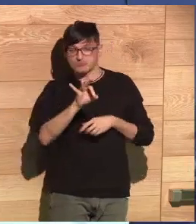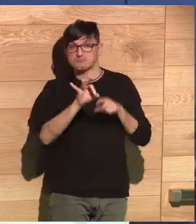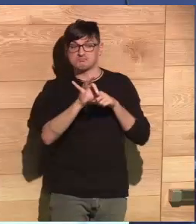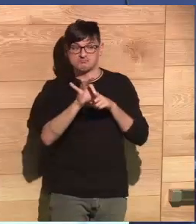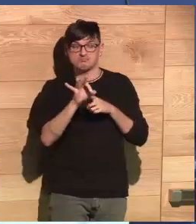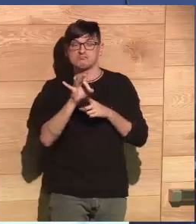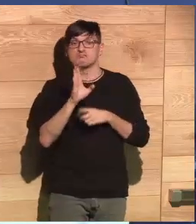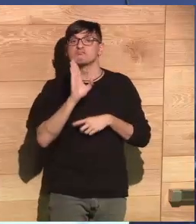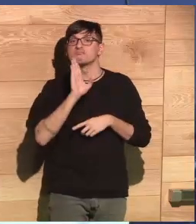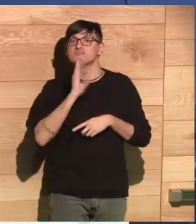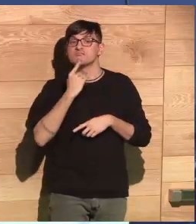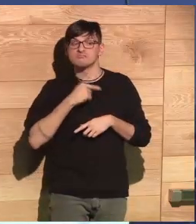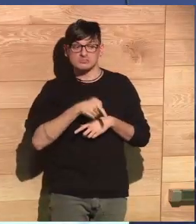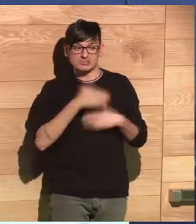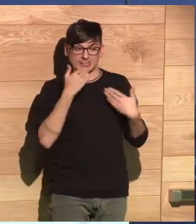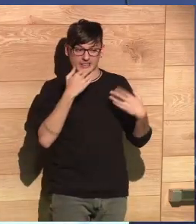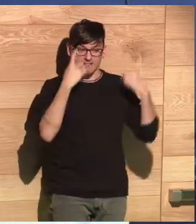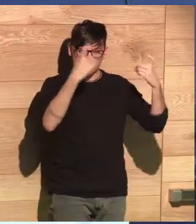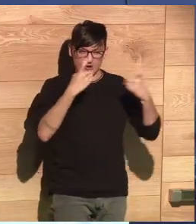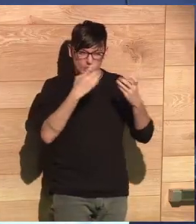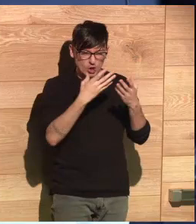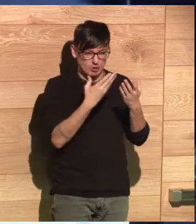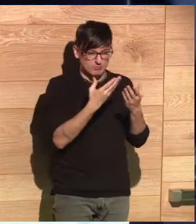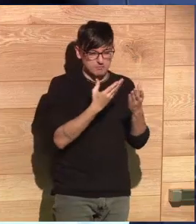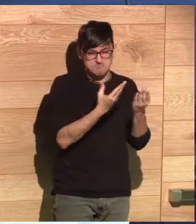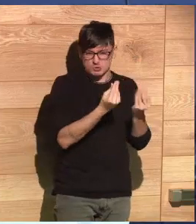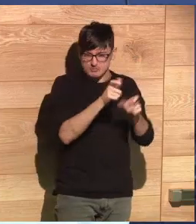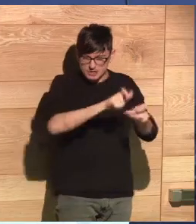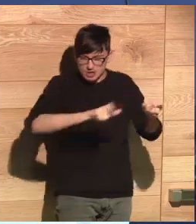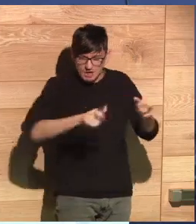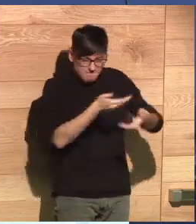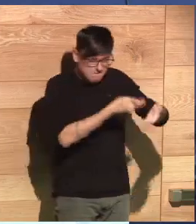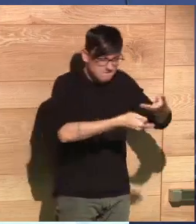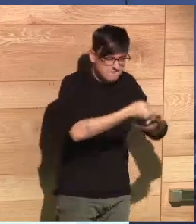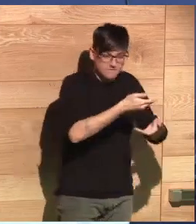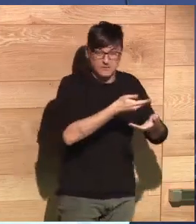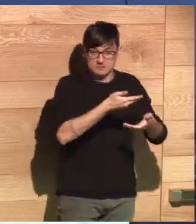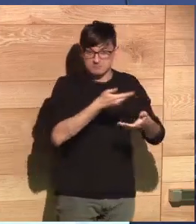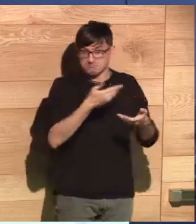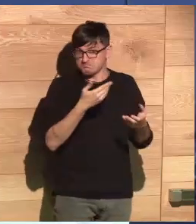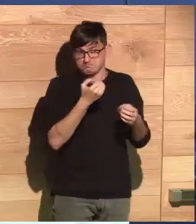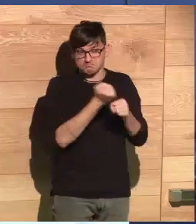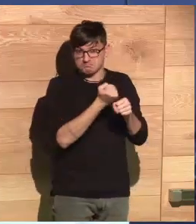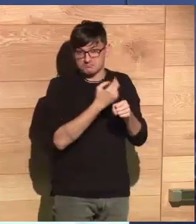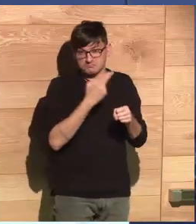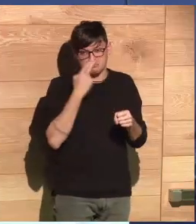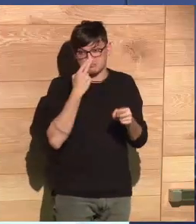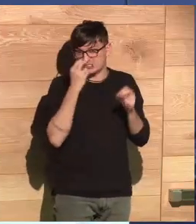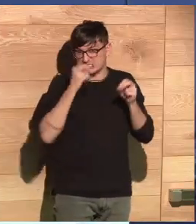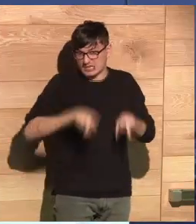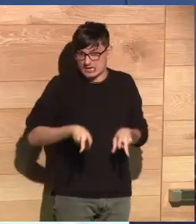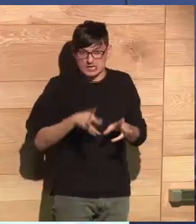esto ha sido fruto del esfuerzo colectivo de muchísima gente que ha trabajado desinteresadamente, que ha prestado su talento y su